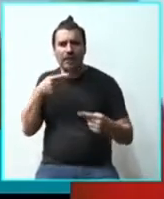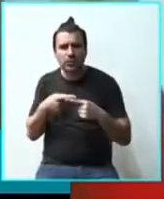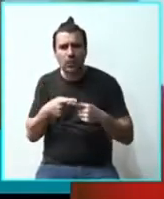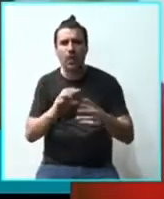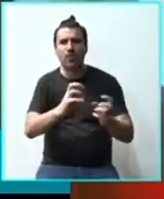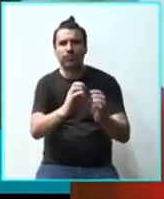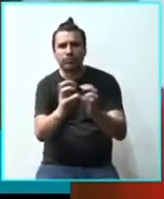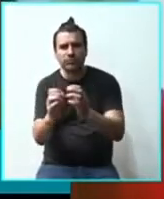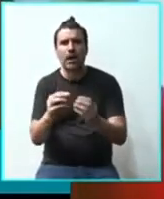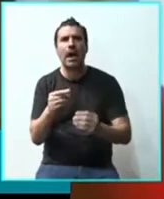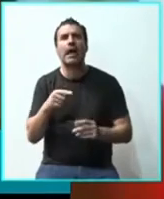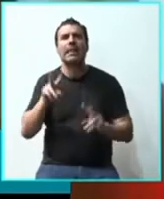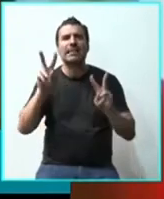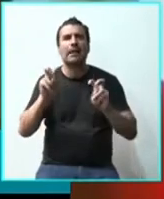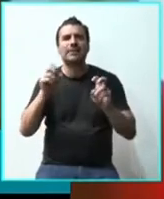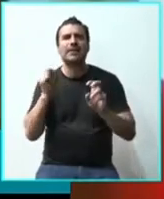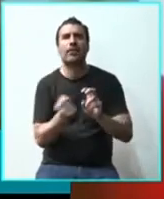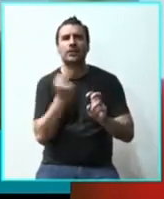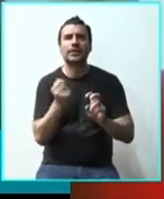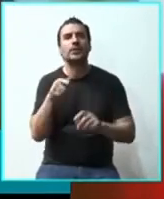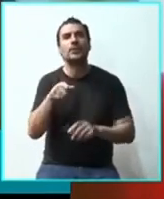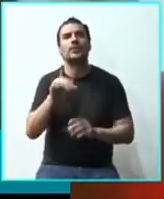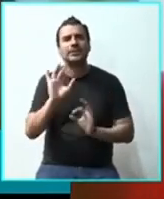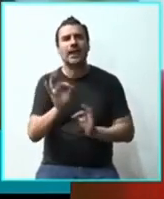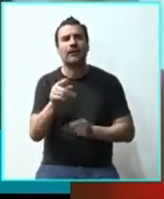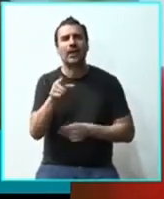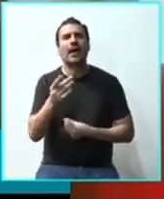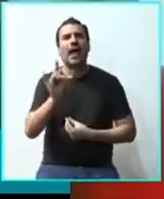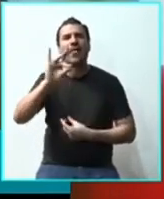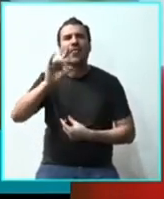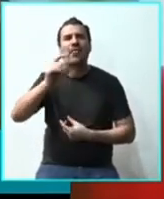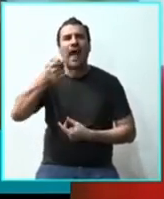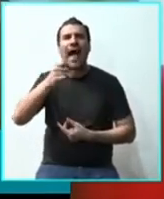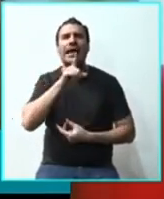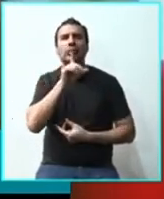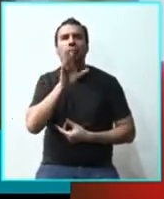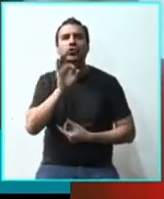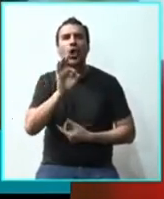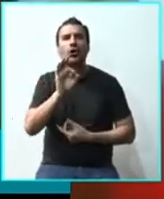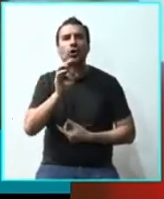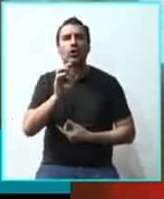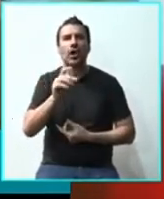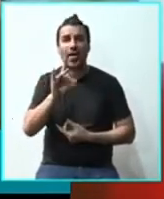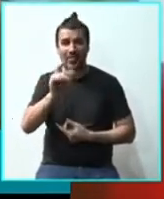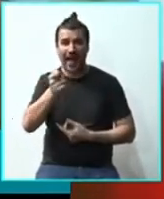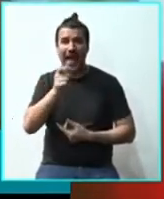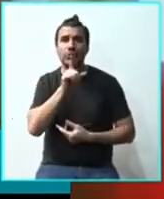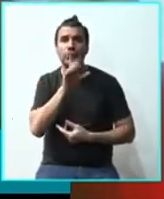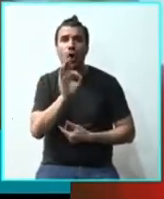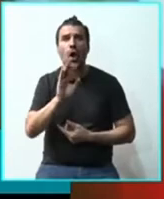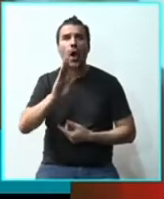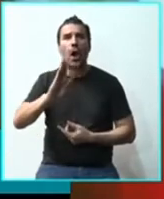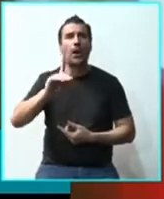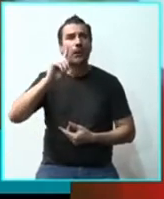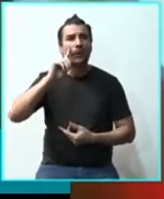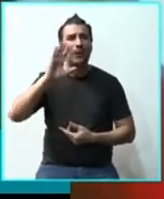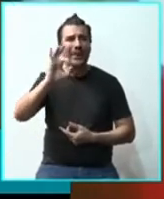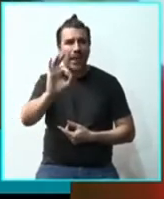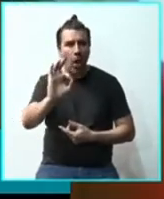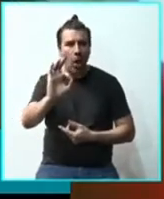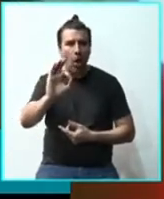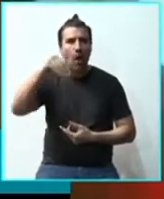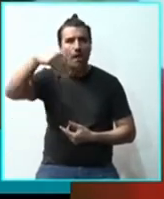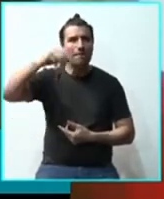que existe en la Argentina, el dato biométrico no implica que se aplique el